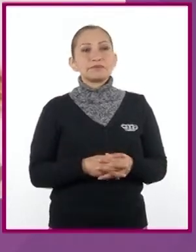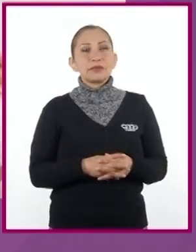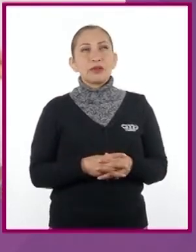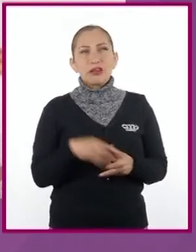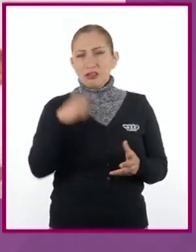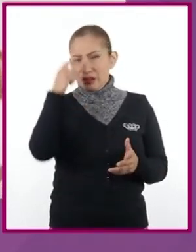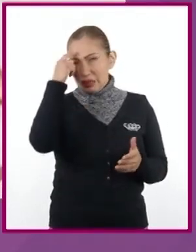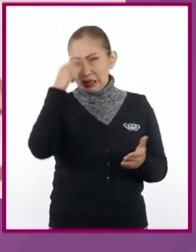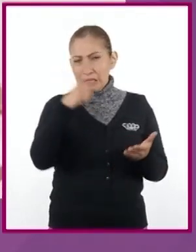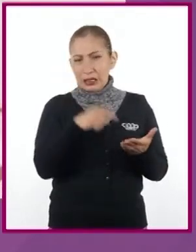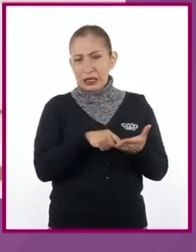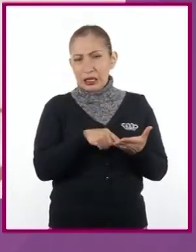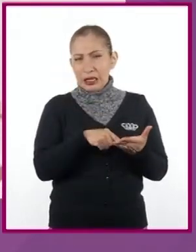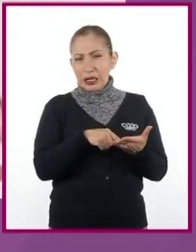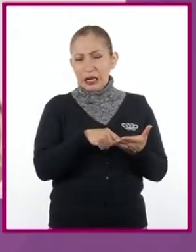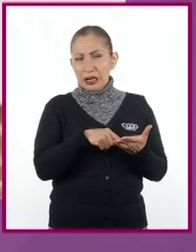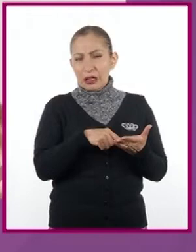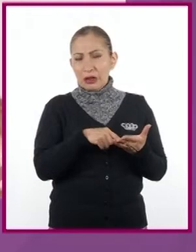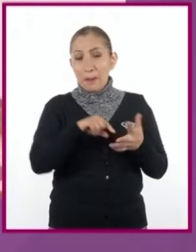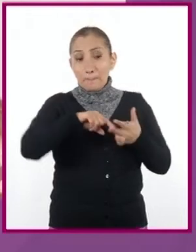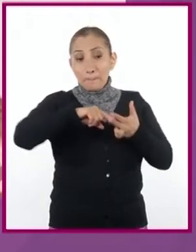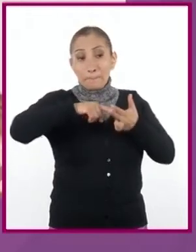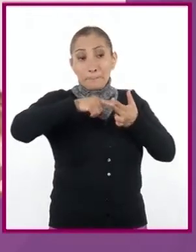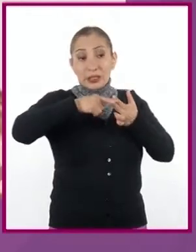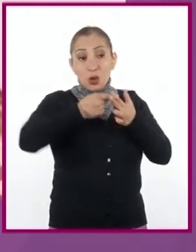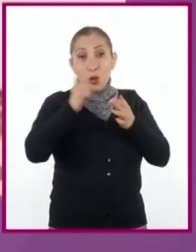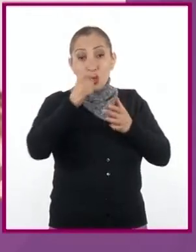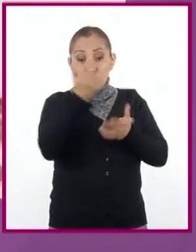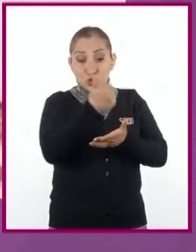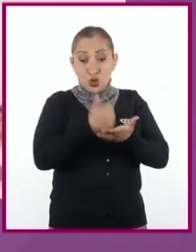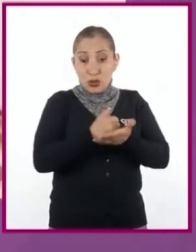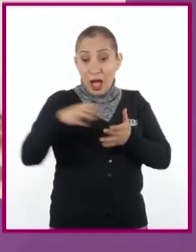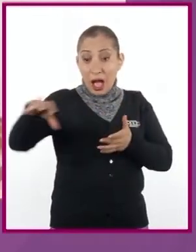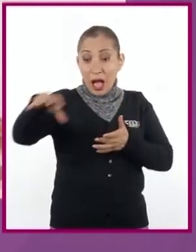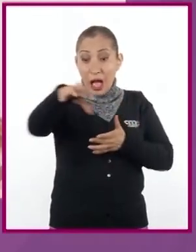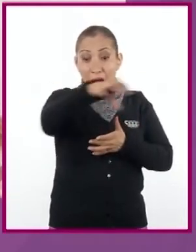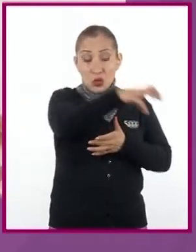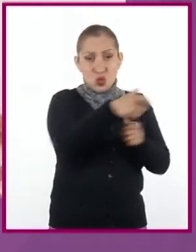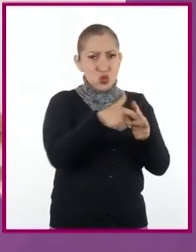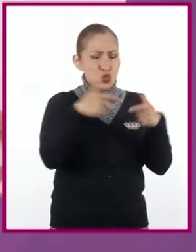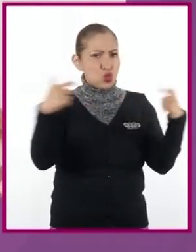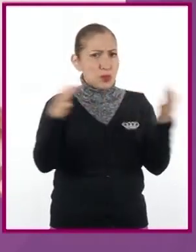Creo que fue el auge de las ciudades, la agricultura